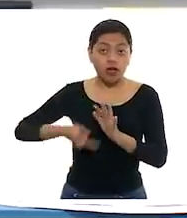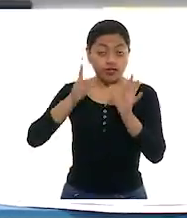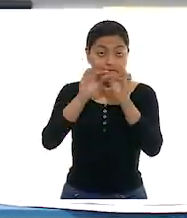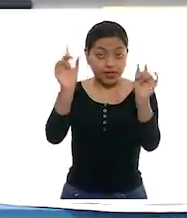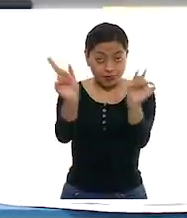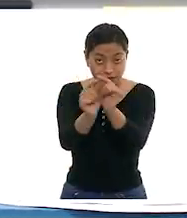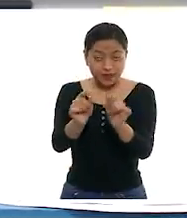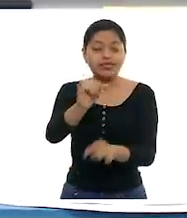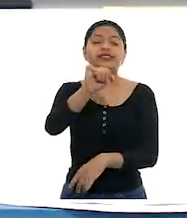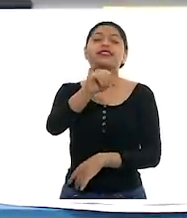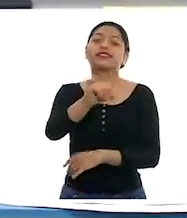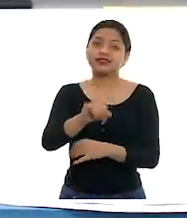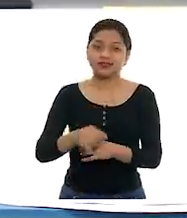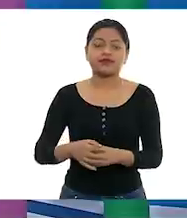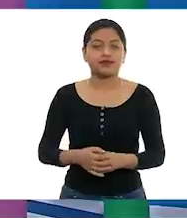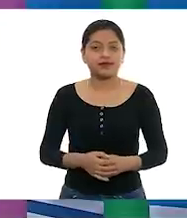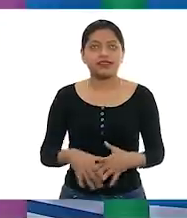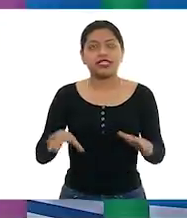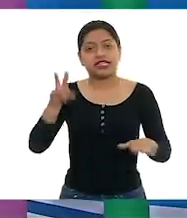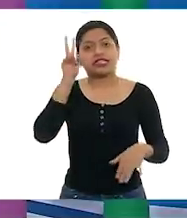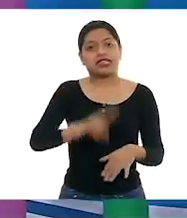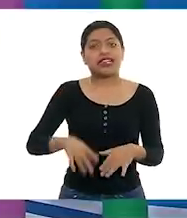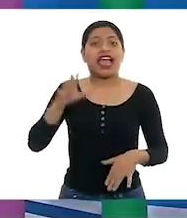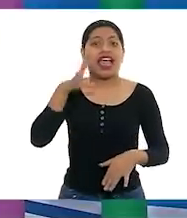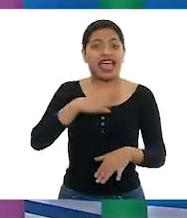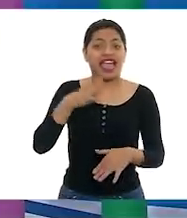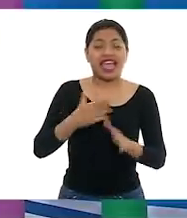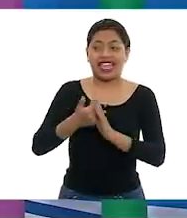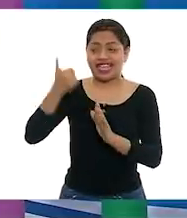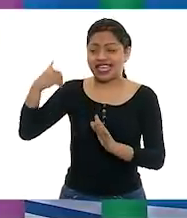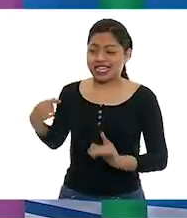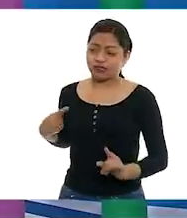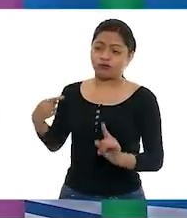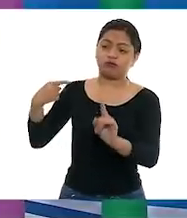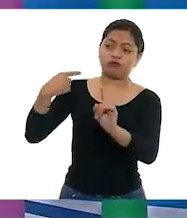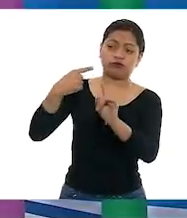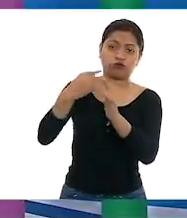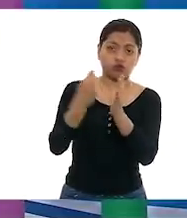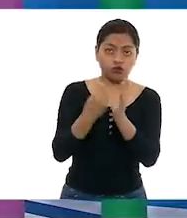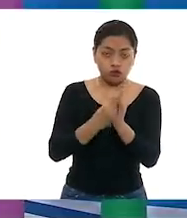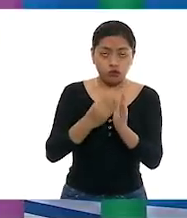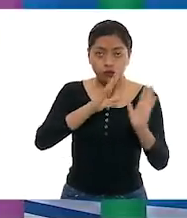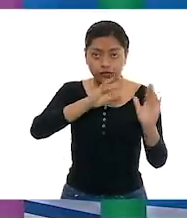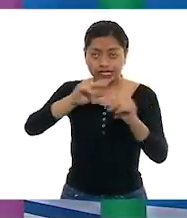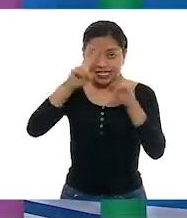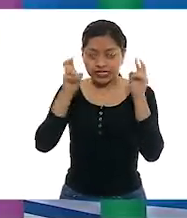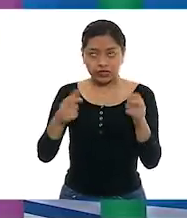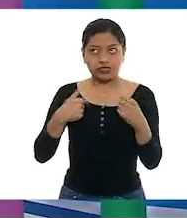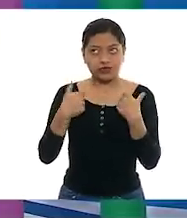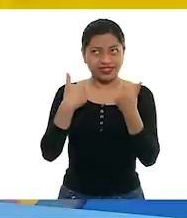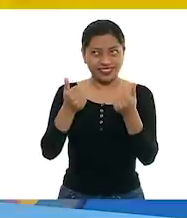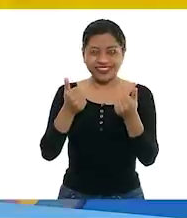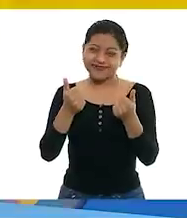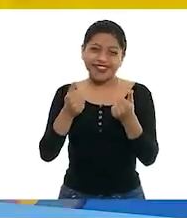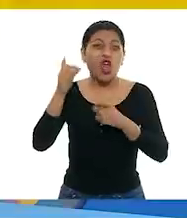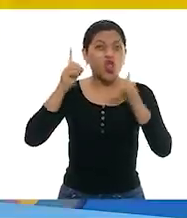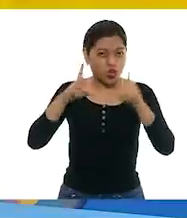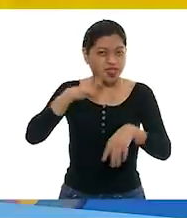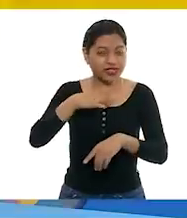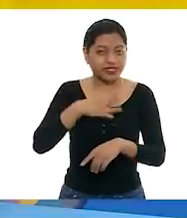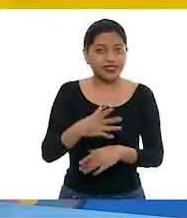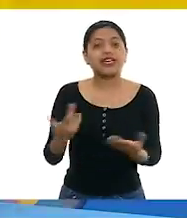¡Qué bien! Porque la verdad hay algunos temas que no me quedaron muy claros. Pues un